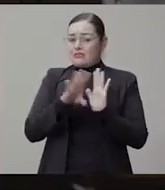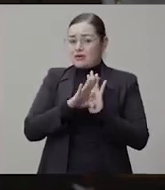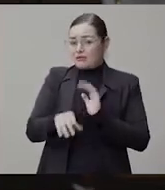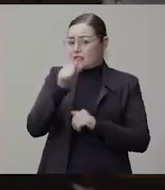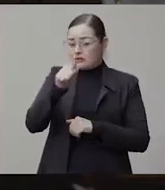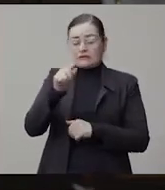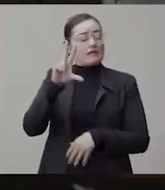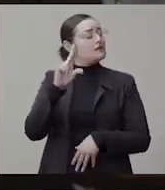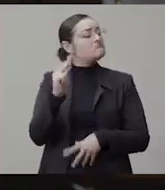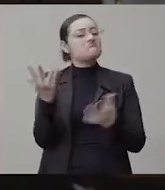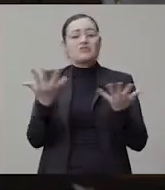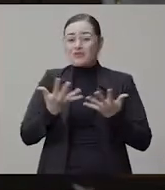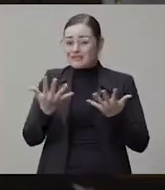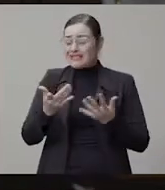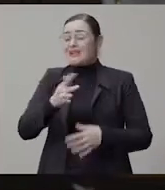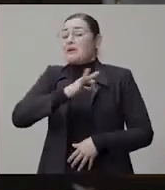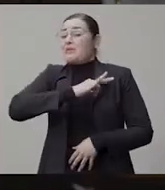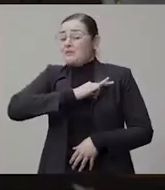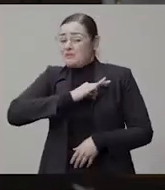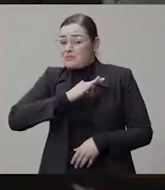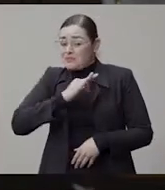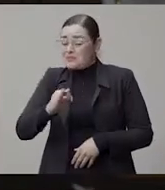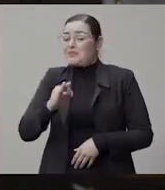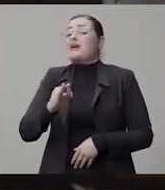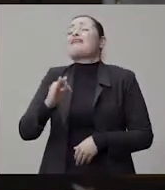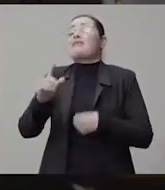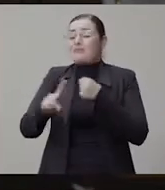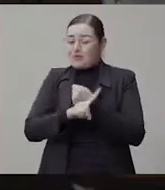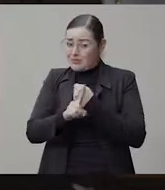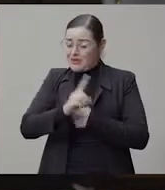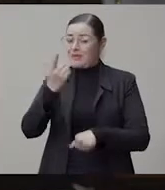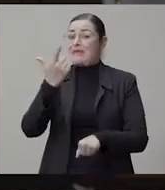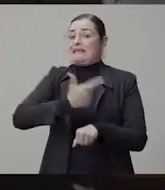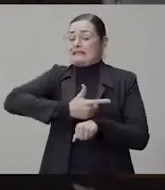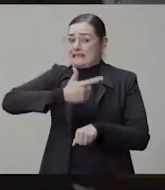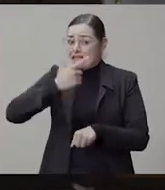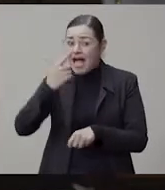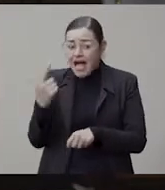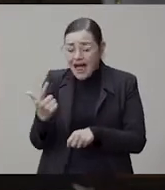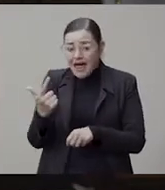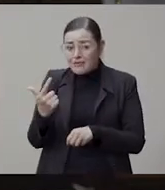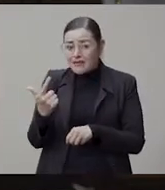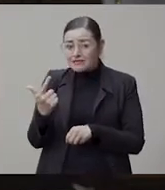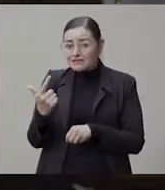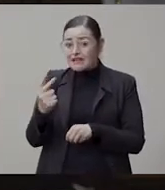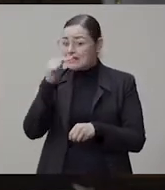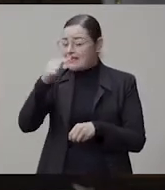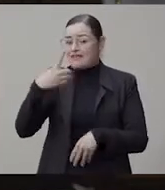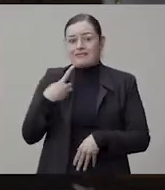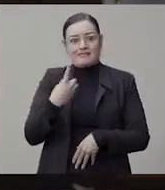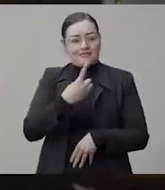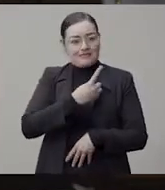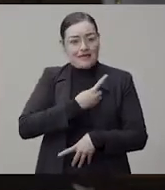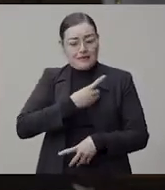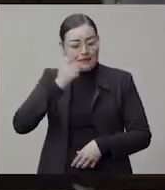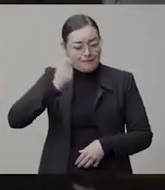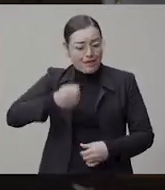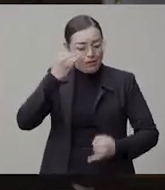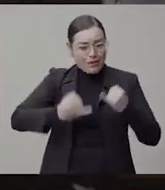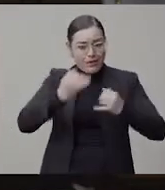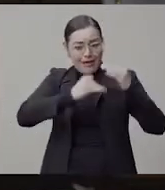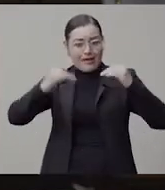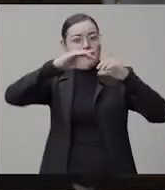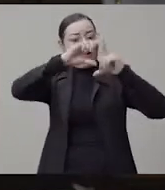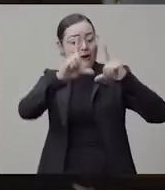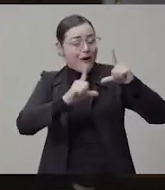conscientes que no hacerlo les traerá graves consecuencias porque desacatar lo dispuesto por la máxima autoridad judicial nacional